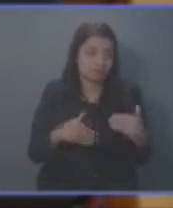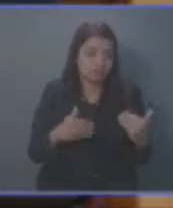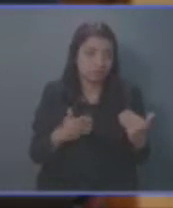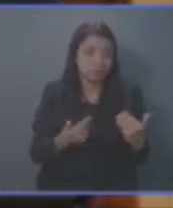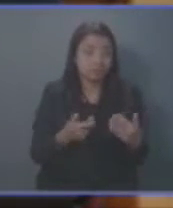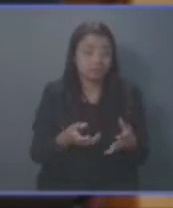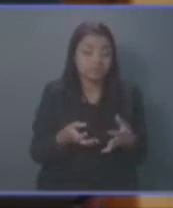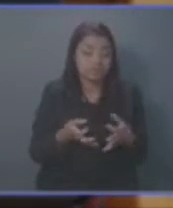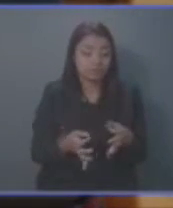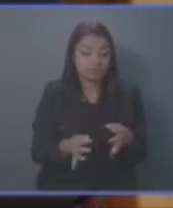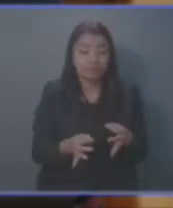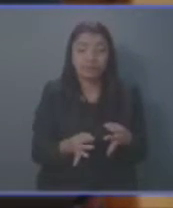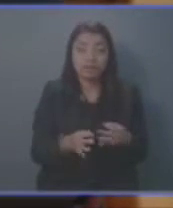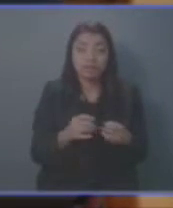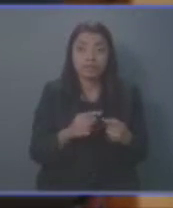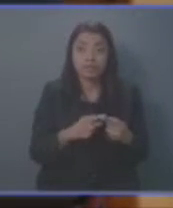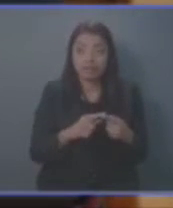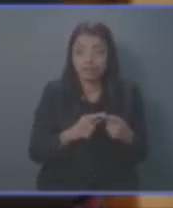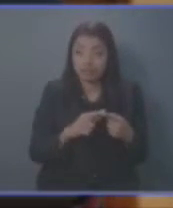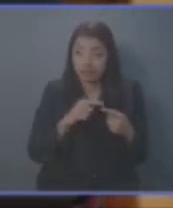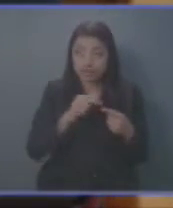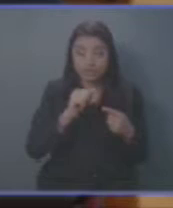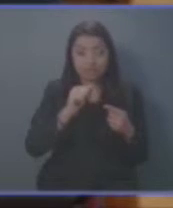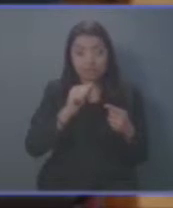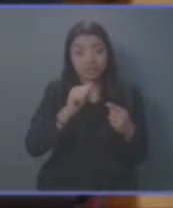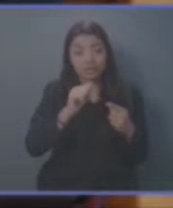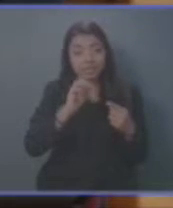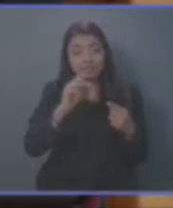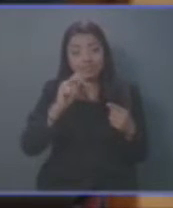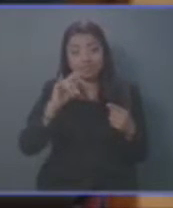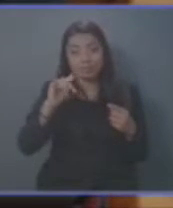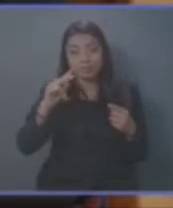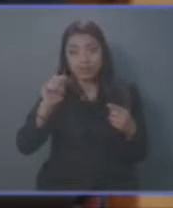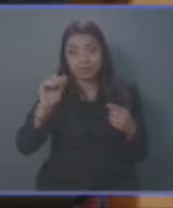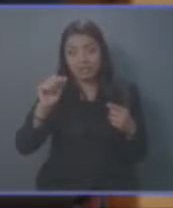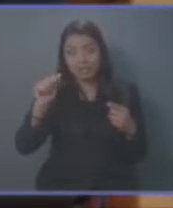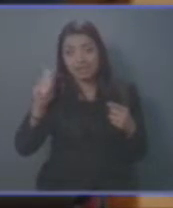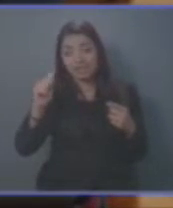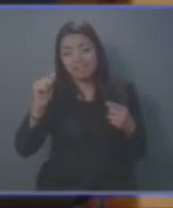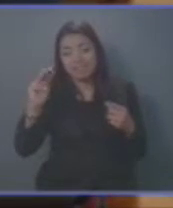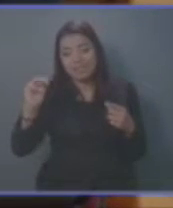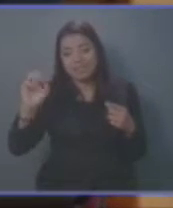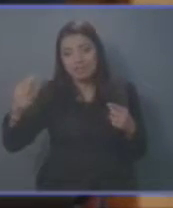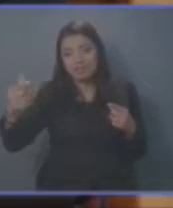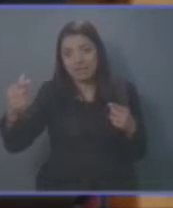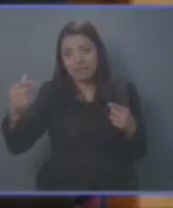manera: amlodipine 10 miligramos, 100 tabletas,